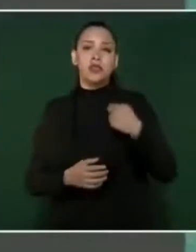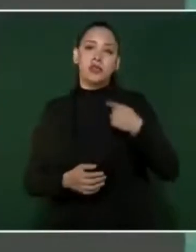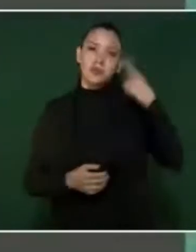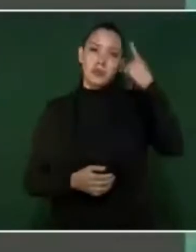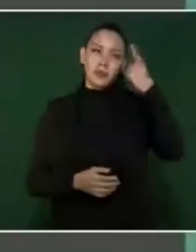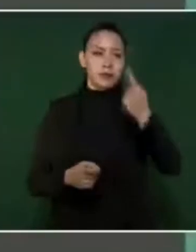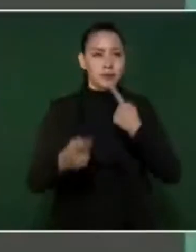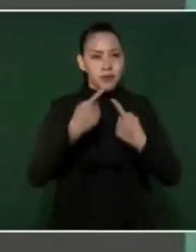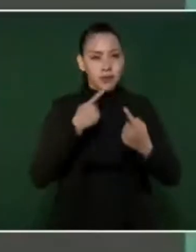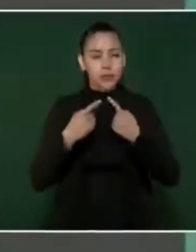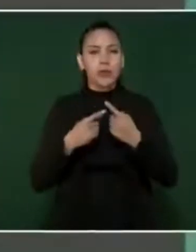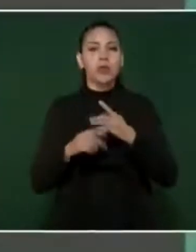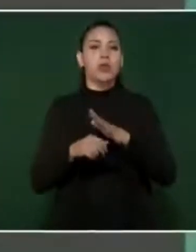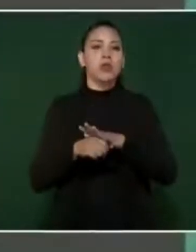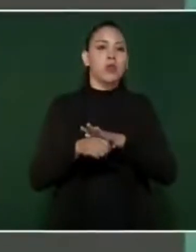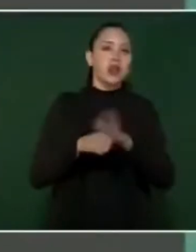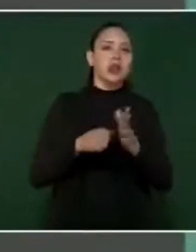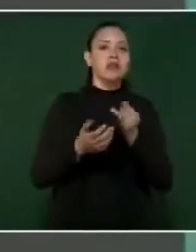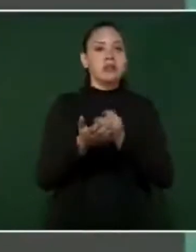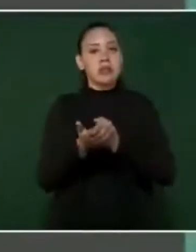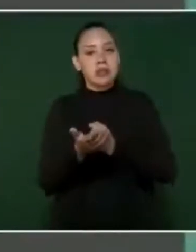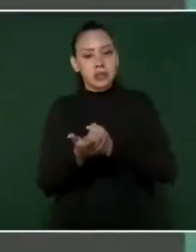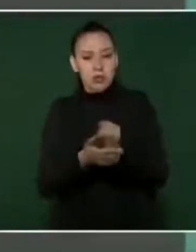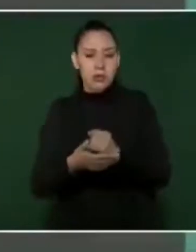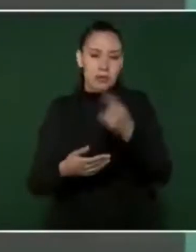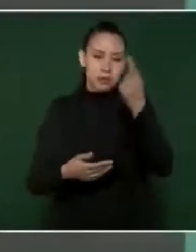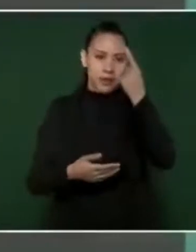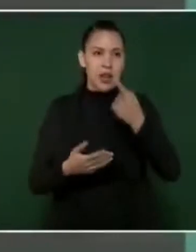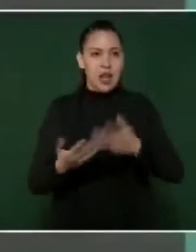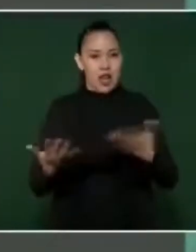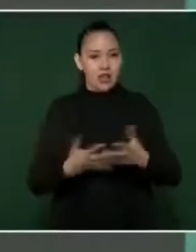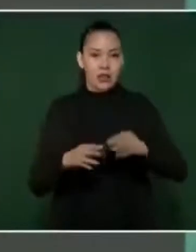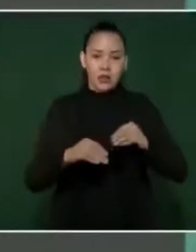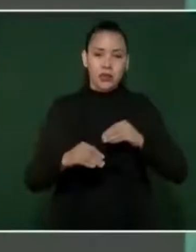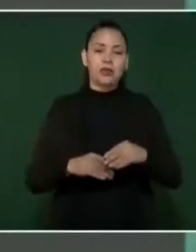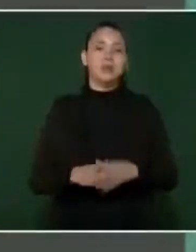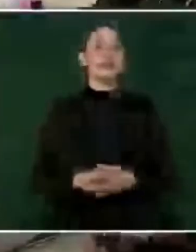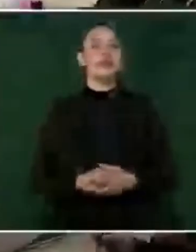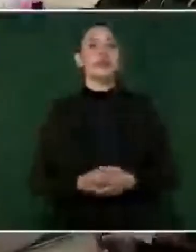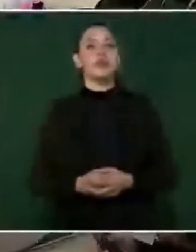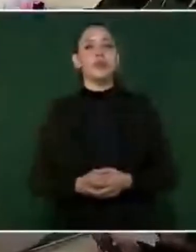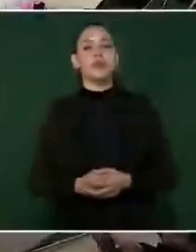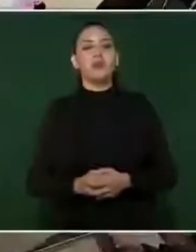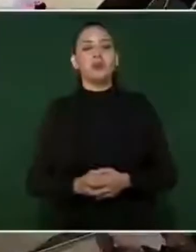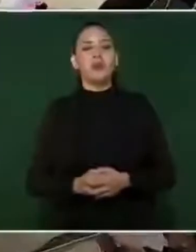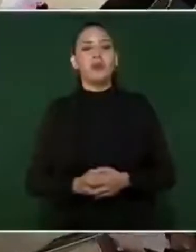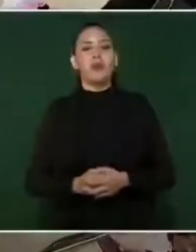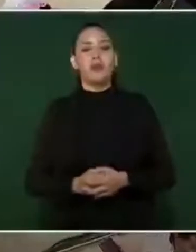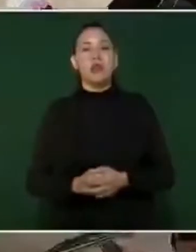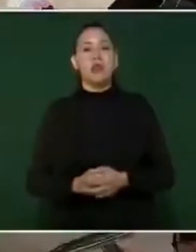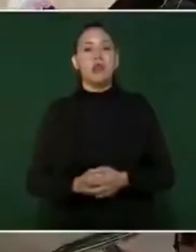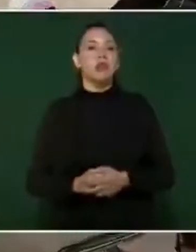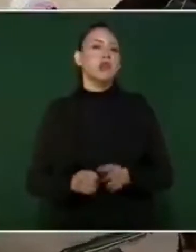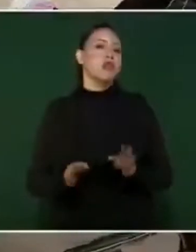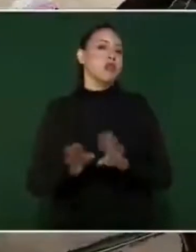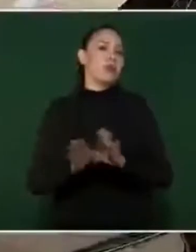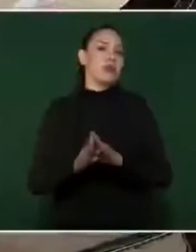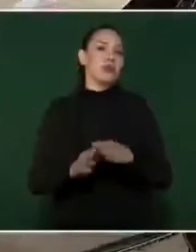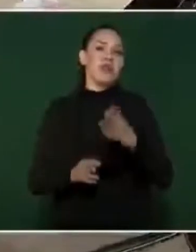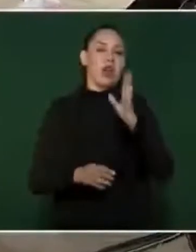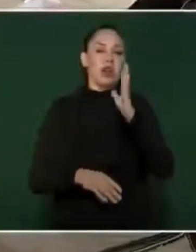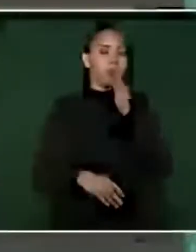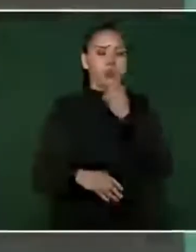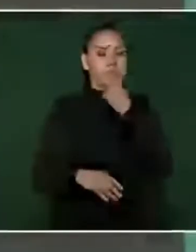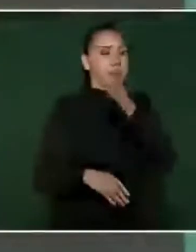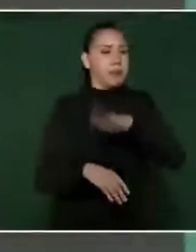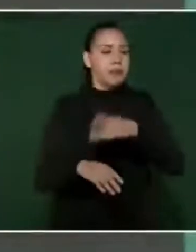ya se está atendiendo este asunto. No puedo decir más, pero ya se está